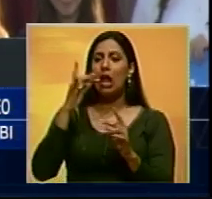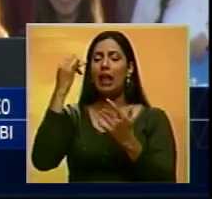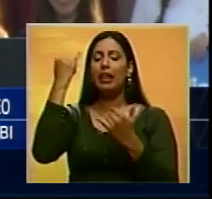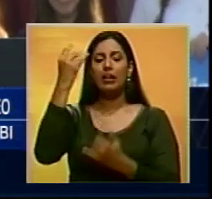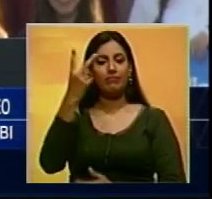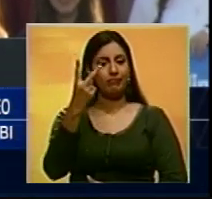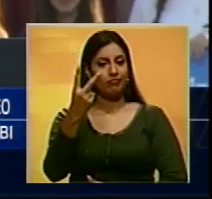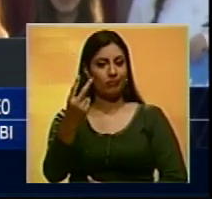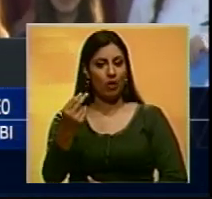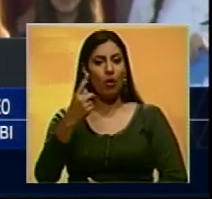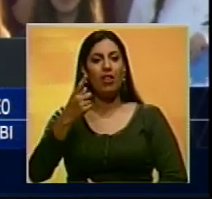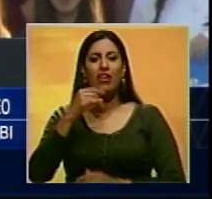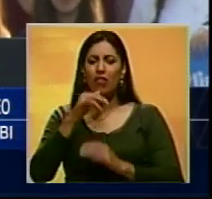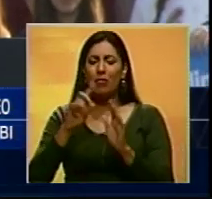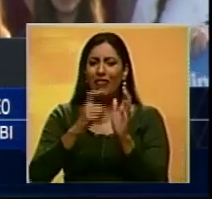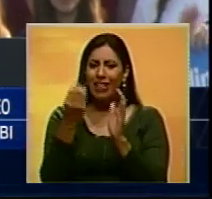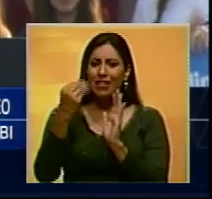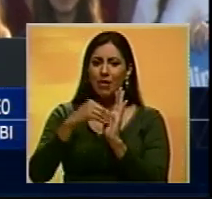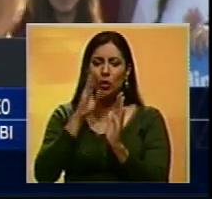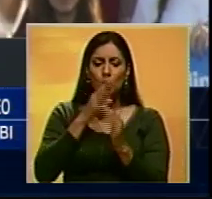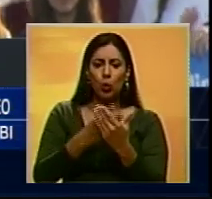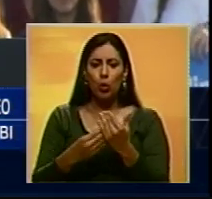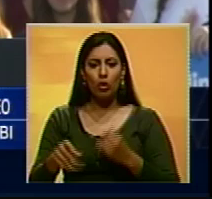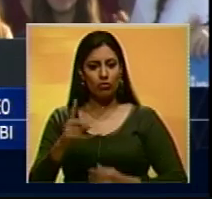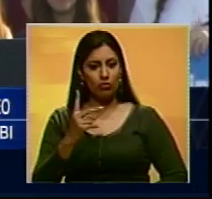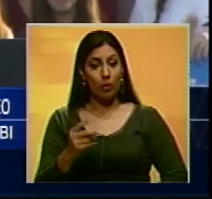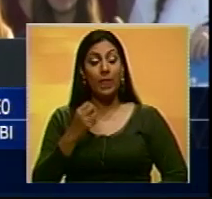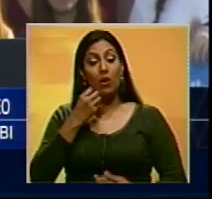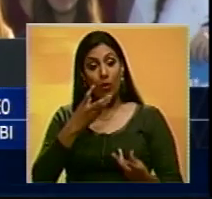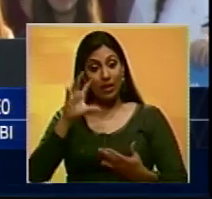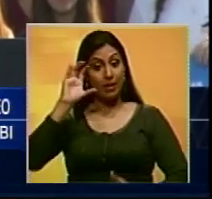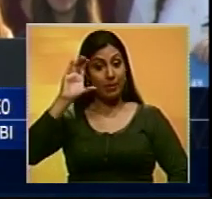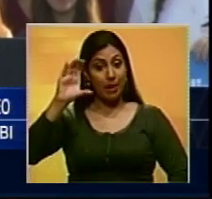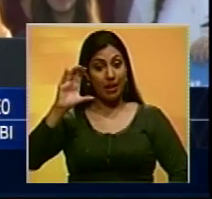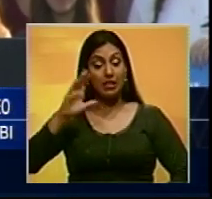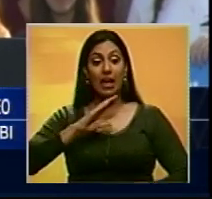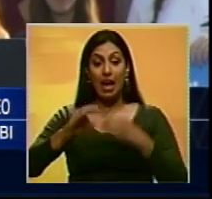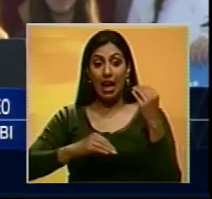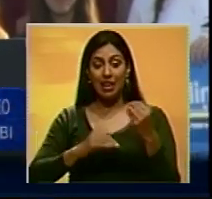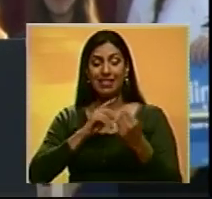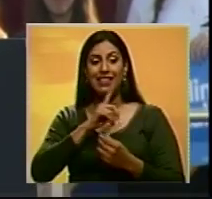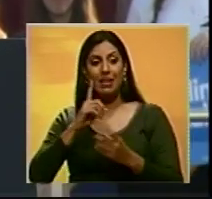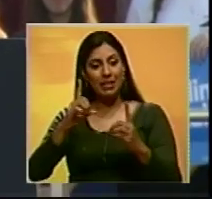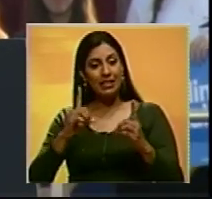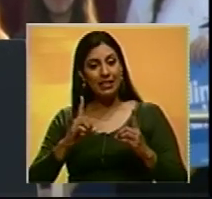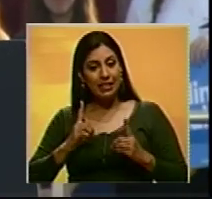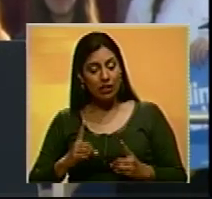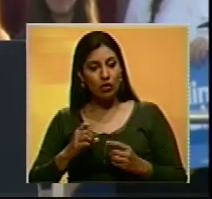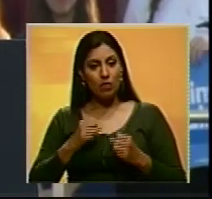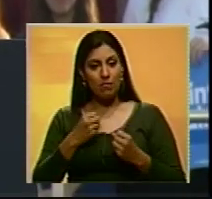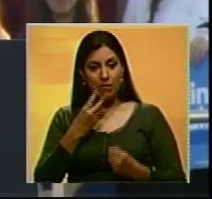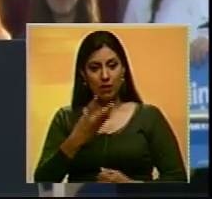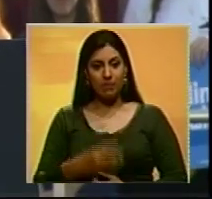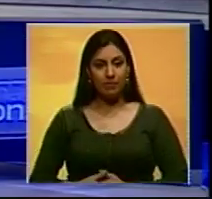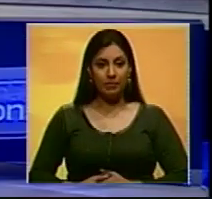insinuaciones, información incompleta y filtraciones. Aseguró que en su país se actúa es sobre decisiones